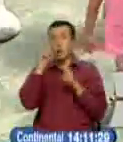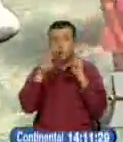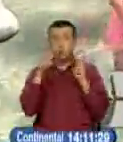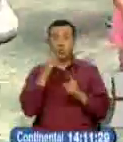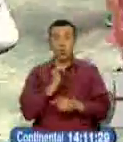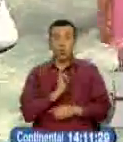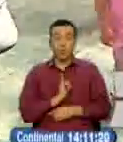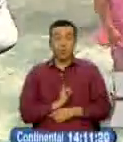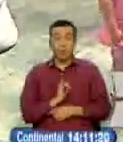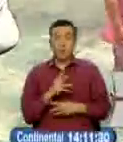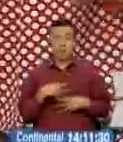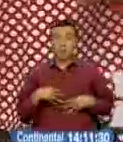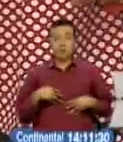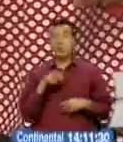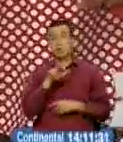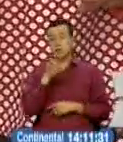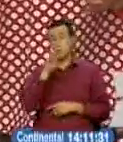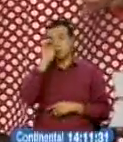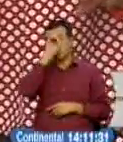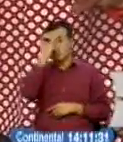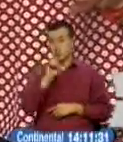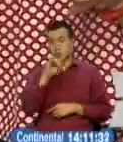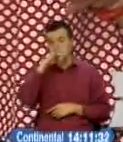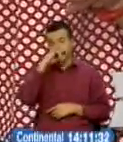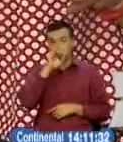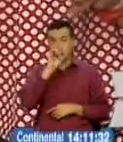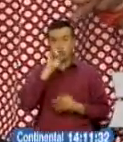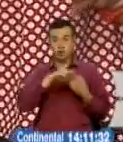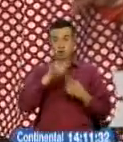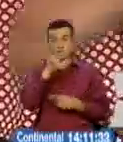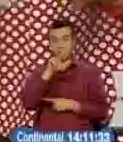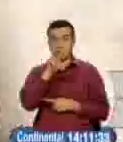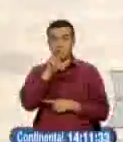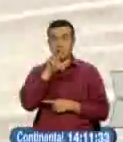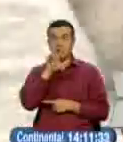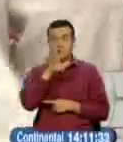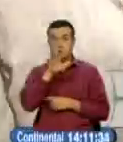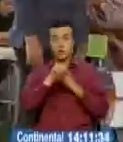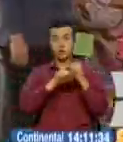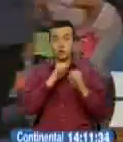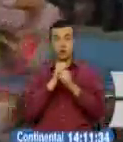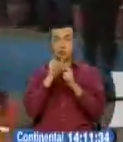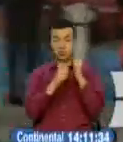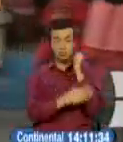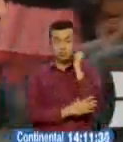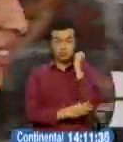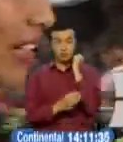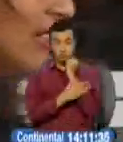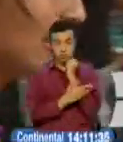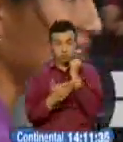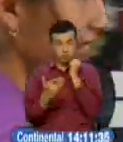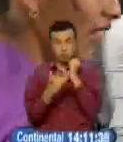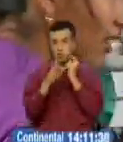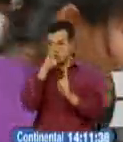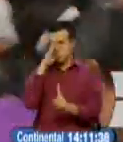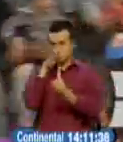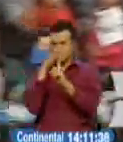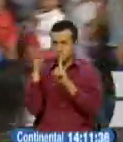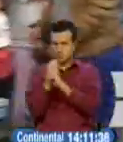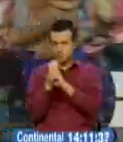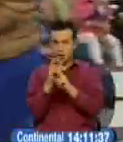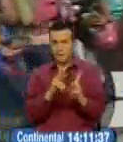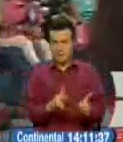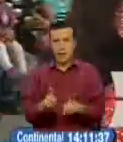en el 36% entre niños de 0 a 5 años de los quintiles más pobres. Esta meta se incluye en el plan Toda una Vida